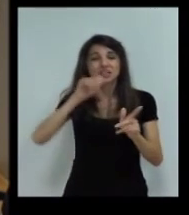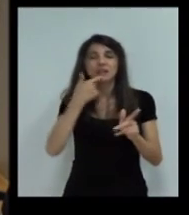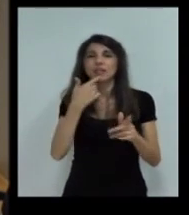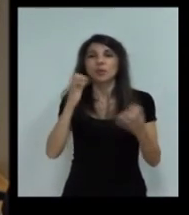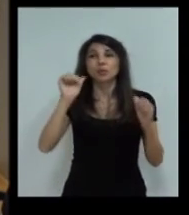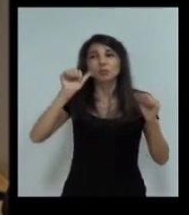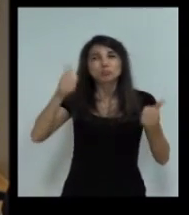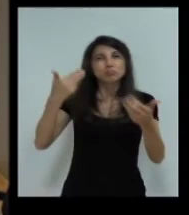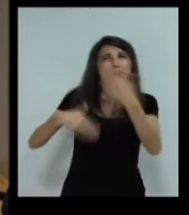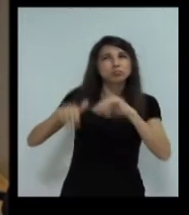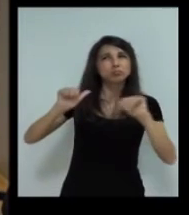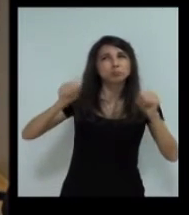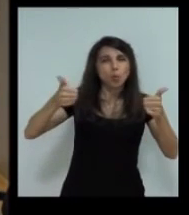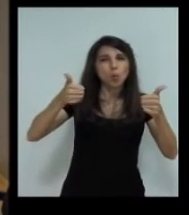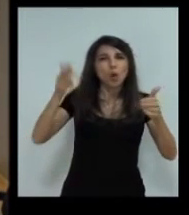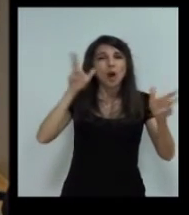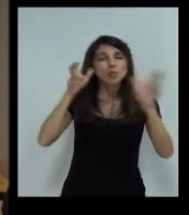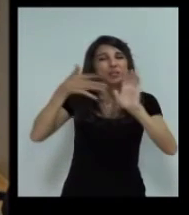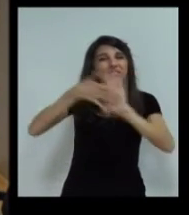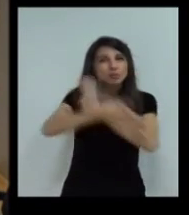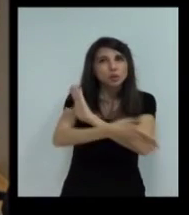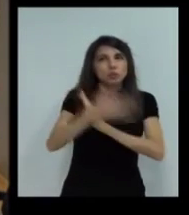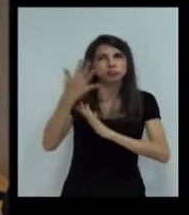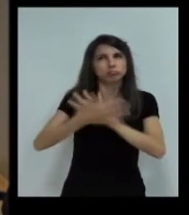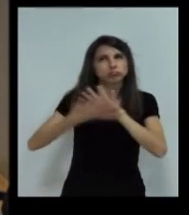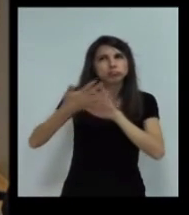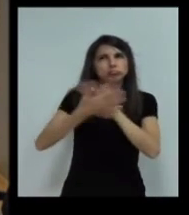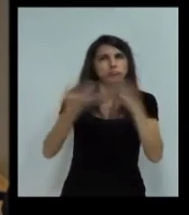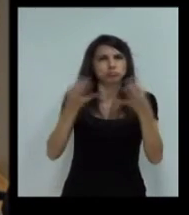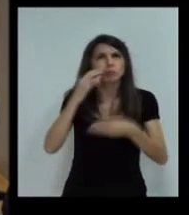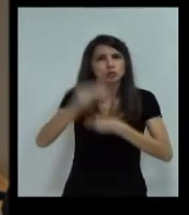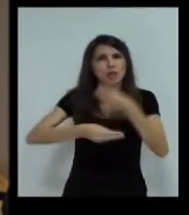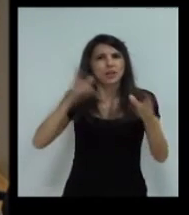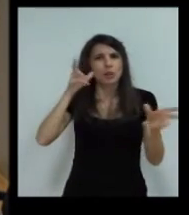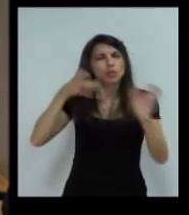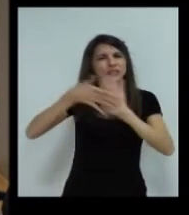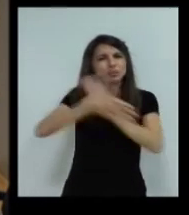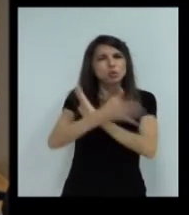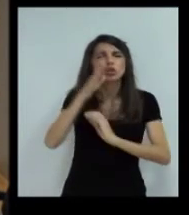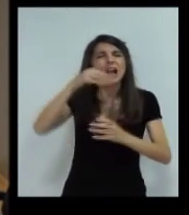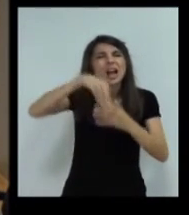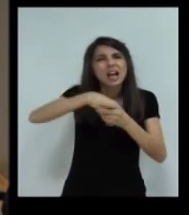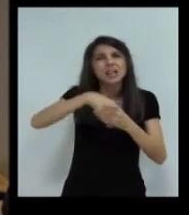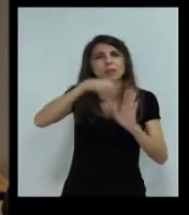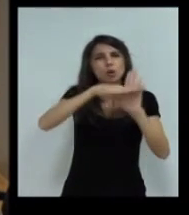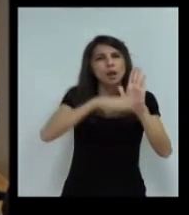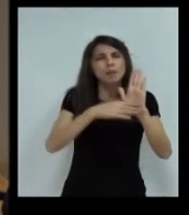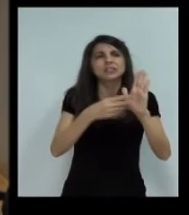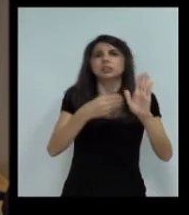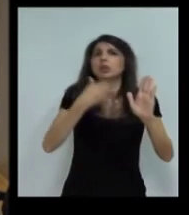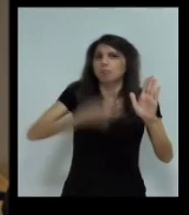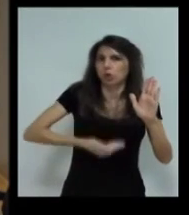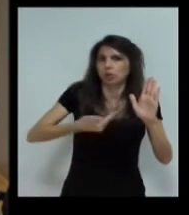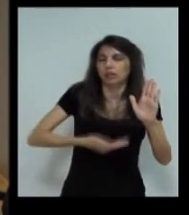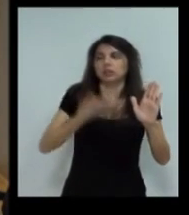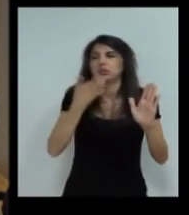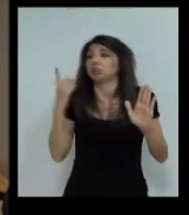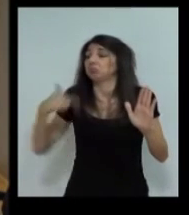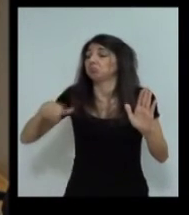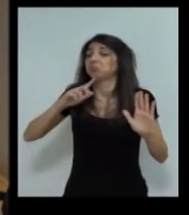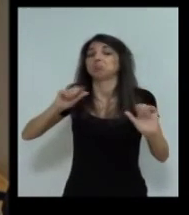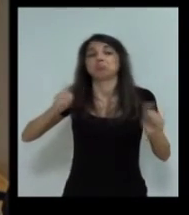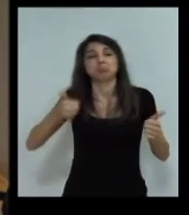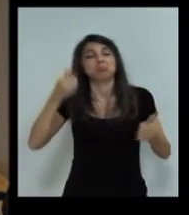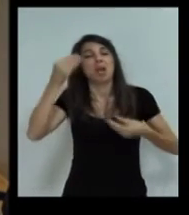habló de hacer audiodescripción, claro, en programas efectivamente que tuvieran cierto valor, ¿no? Entonces empezamos a hacer audiodescripción